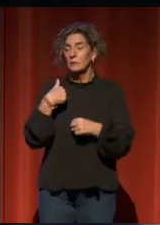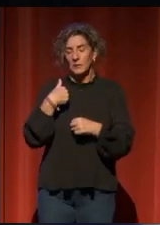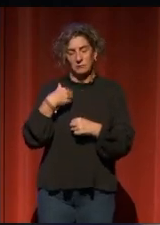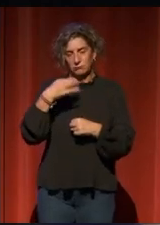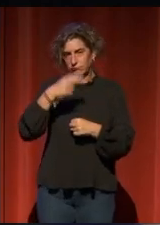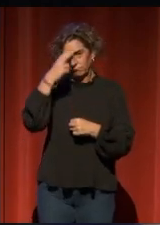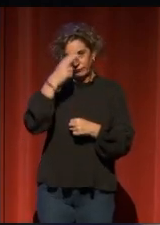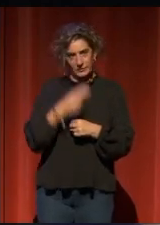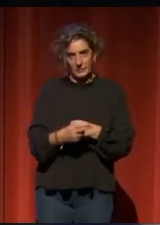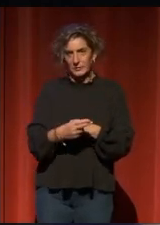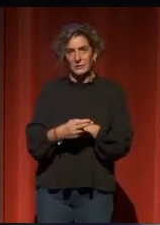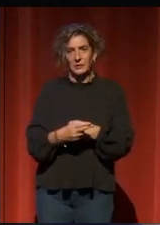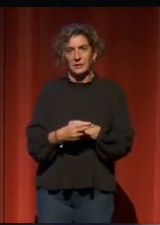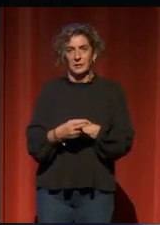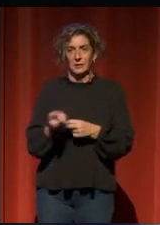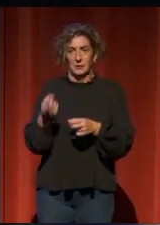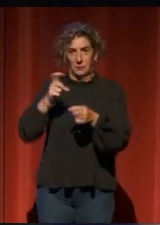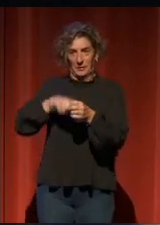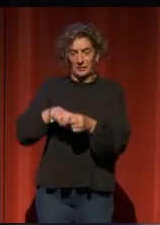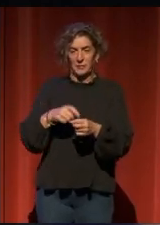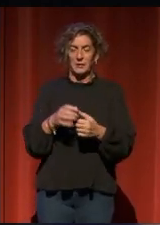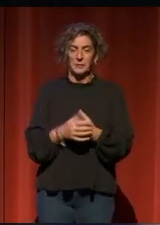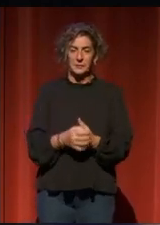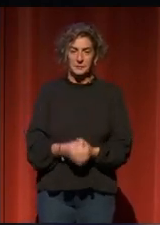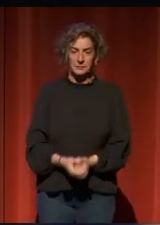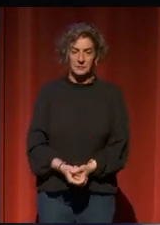honor, sobra decirlo.